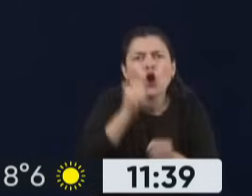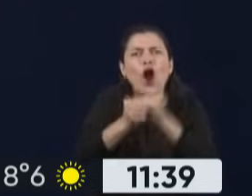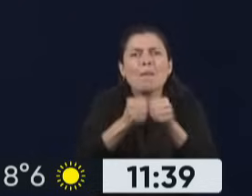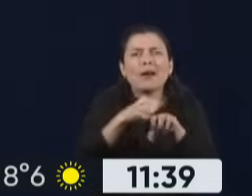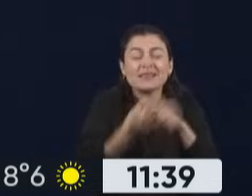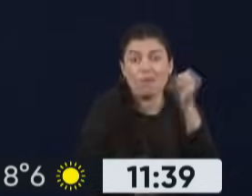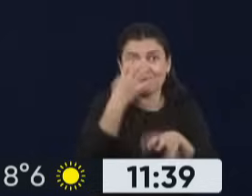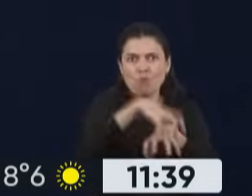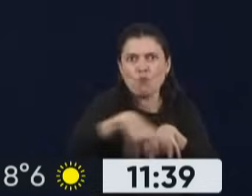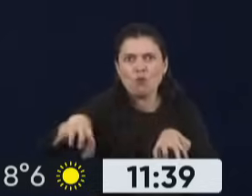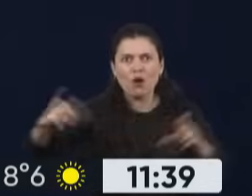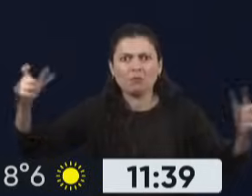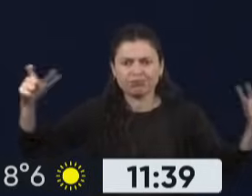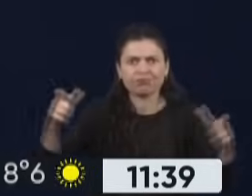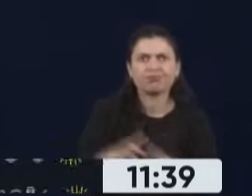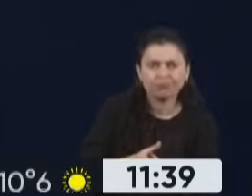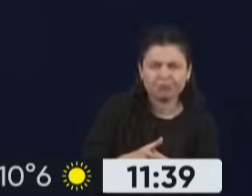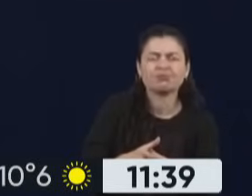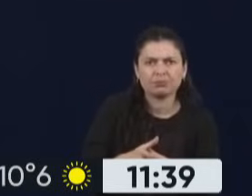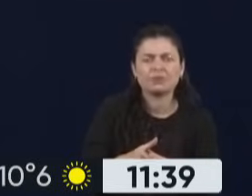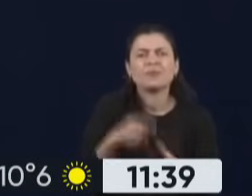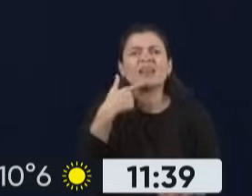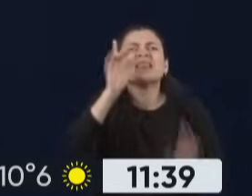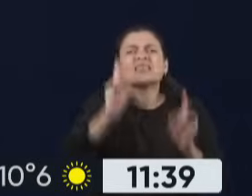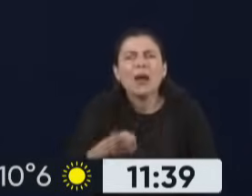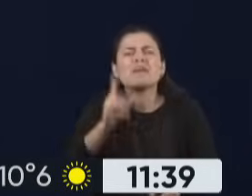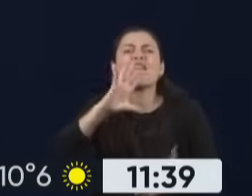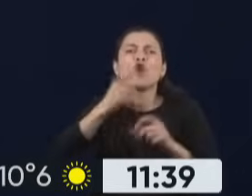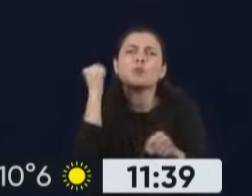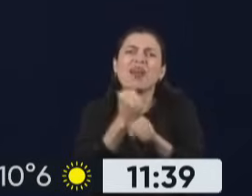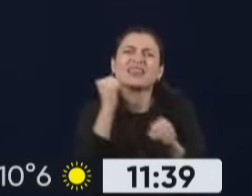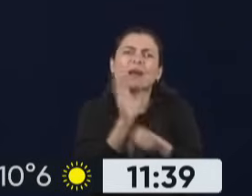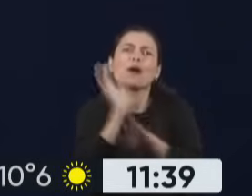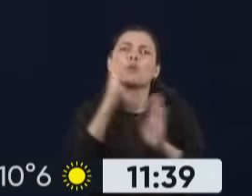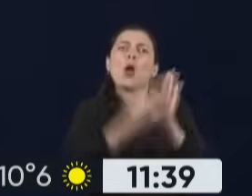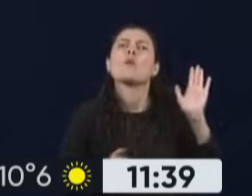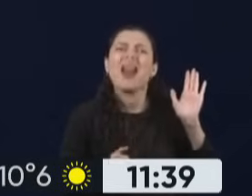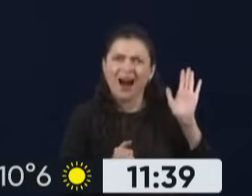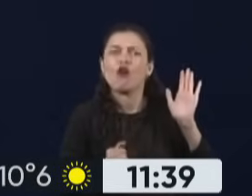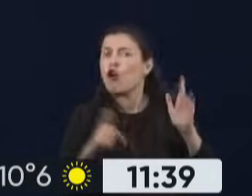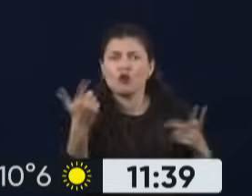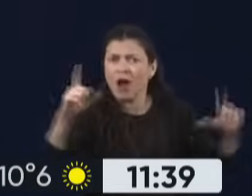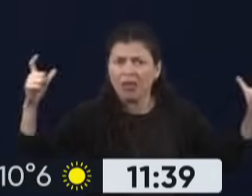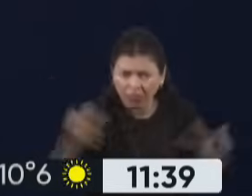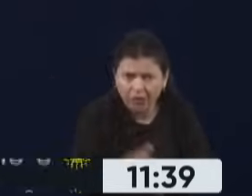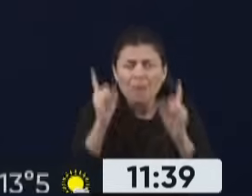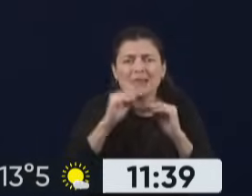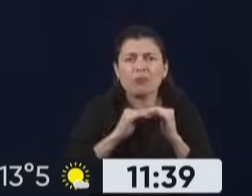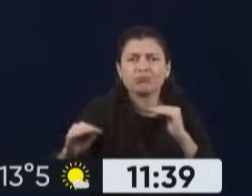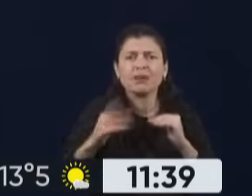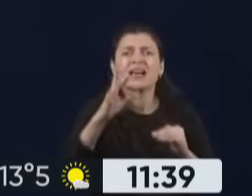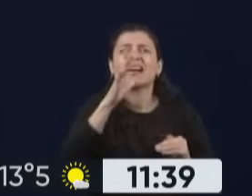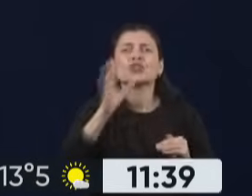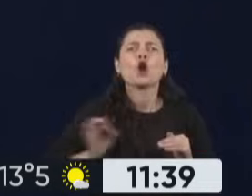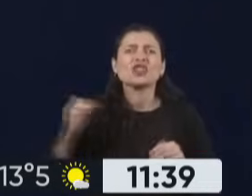crecimiento alarmante del empleo informal y con un empleo formal que no crece desde hace 14 años. Y lo que es